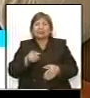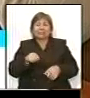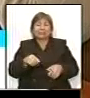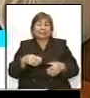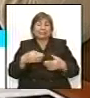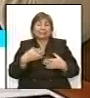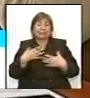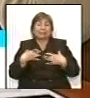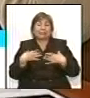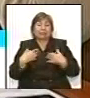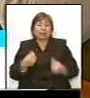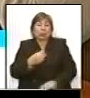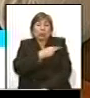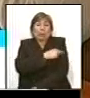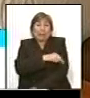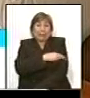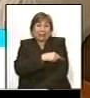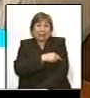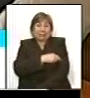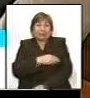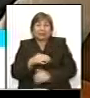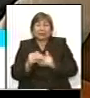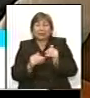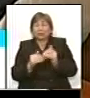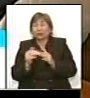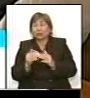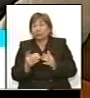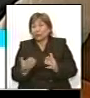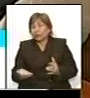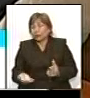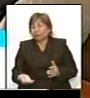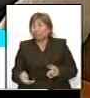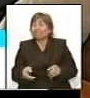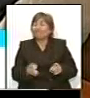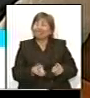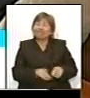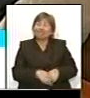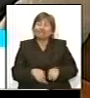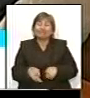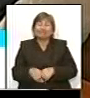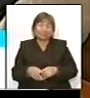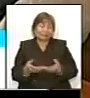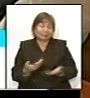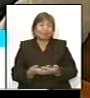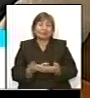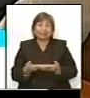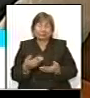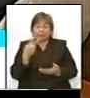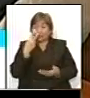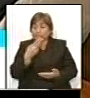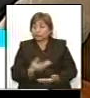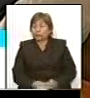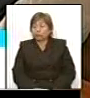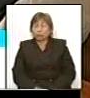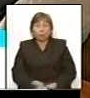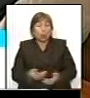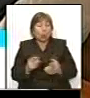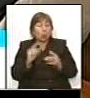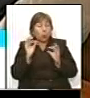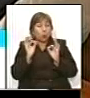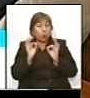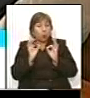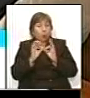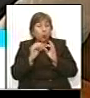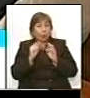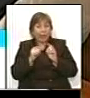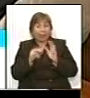¿no?, para la etapa de la ejecución de la obra. Entonces, también tenemos que prever esto. Ahora bien, puntualmente en esta